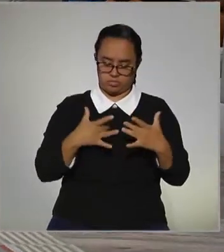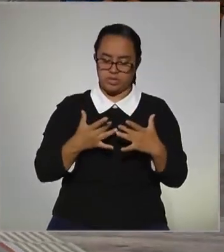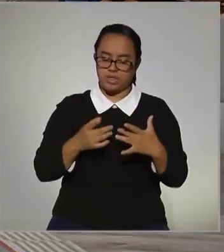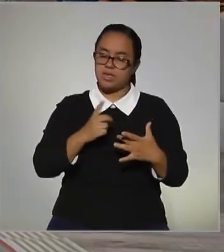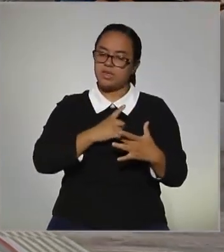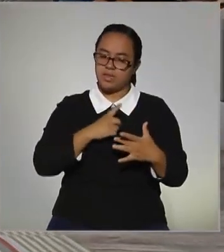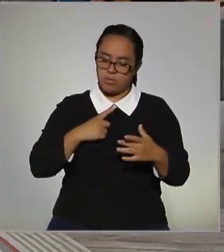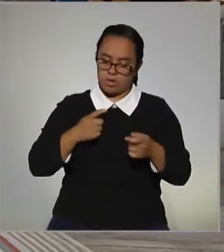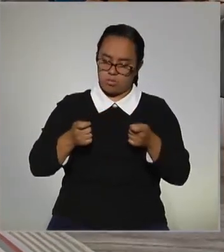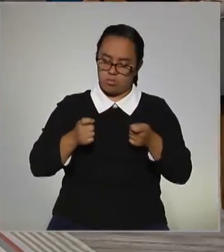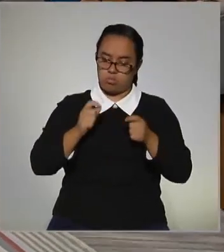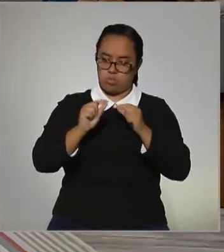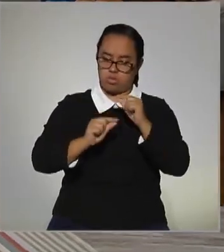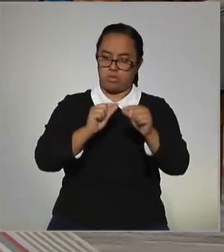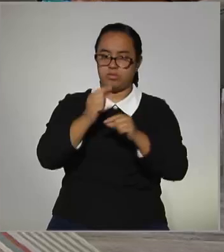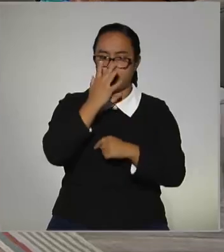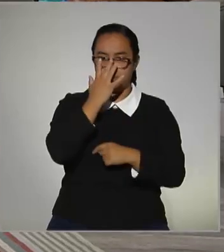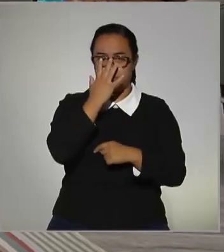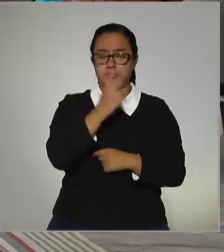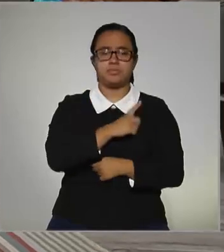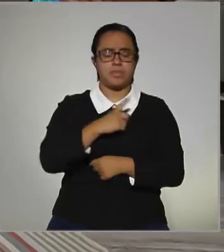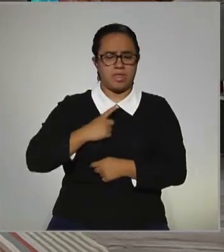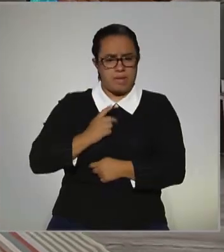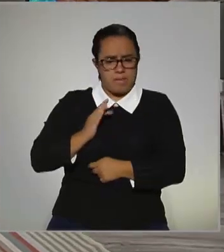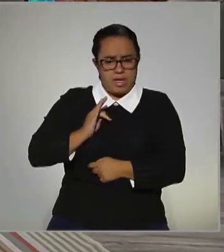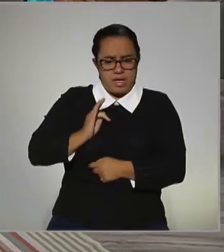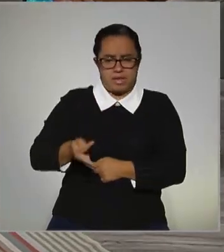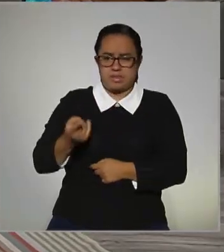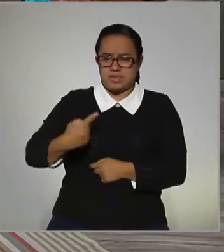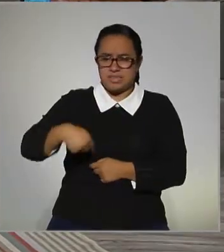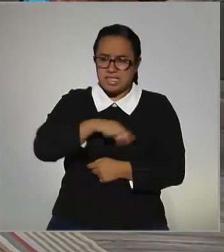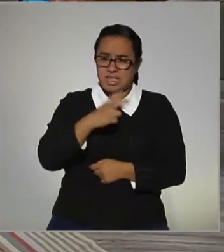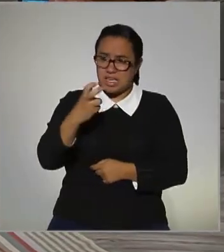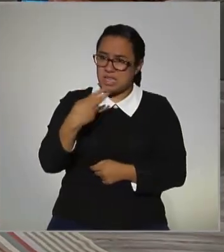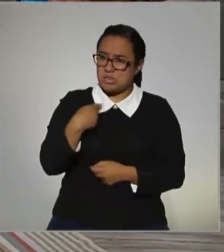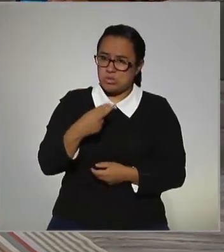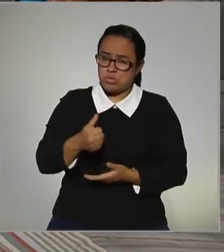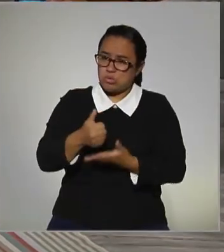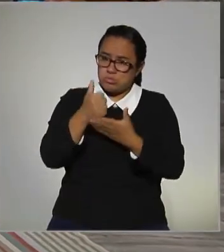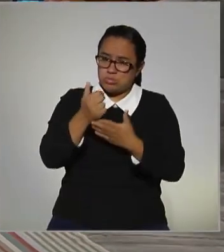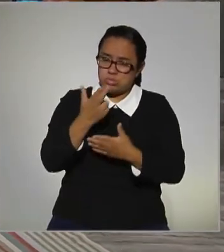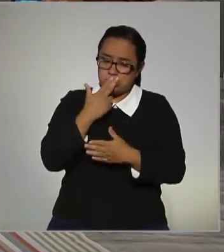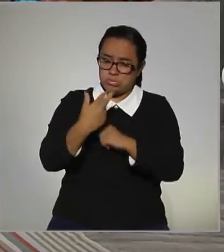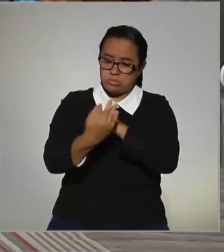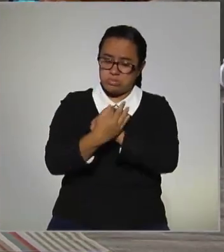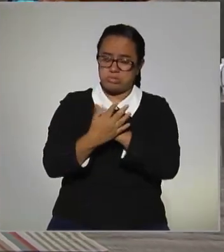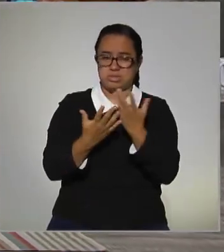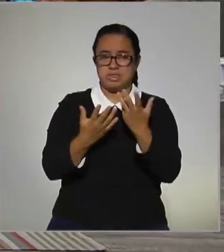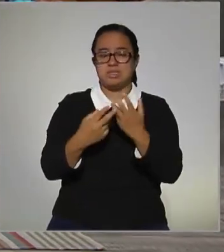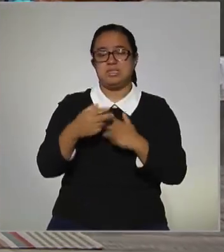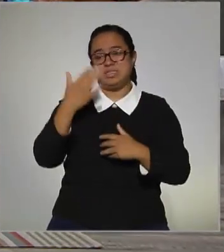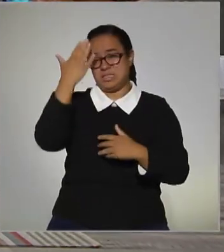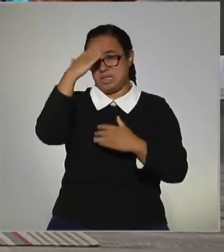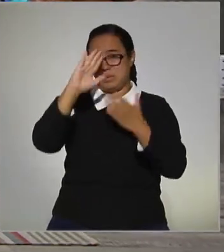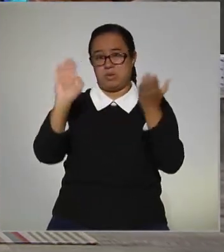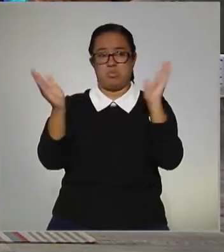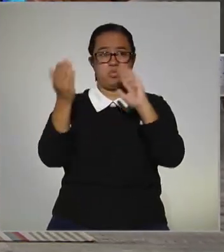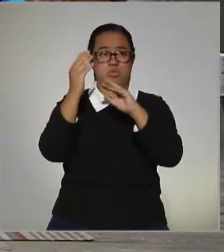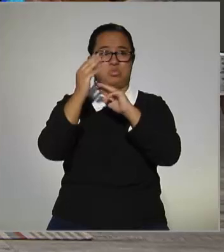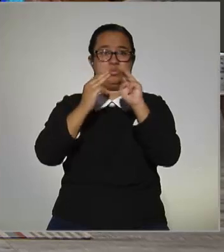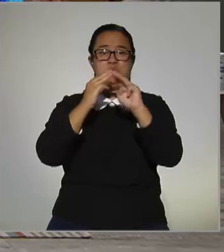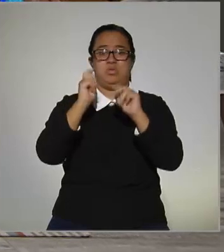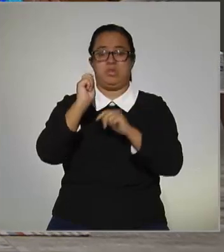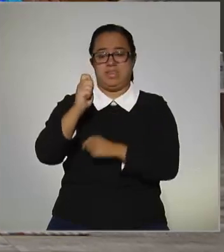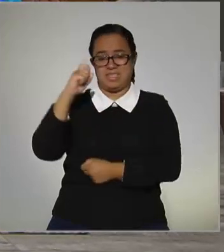digerir. Permitirnos, sacudirnos de aquello que no nos ayuda a poder vivir. El mundo es tan complicado que de verdad